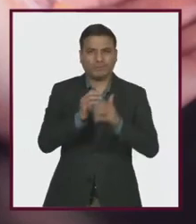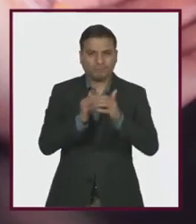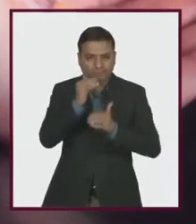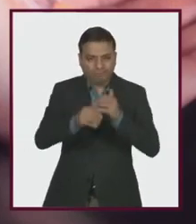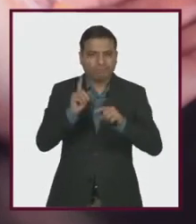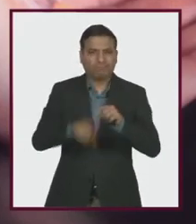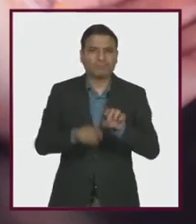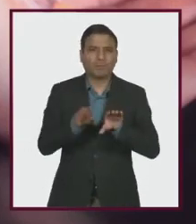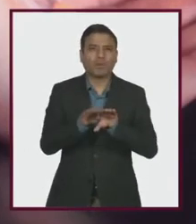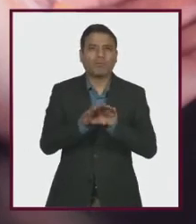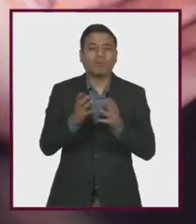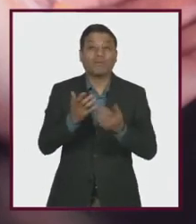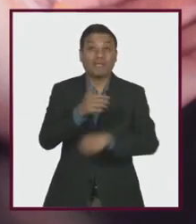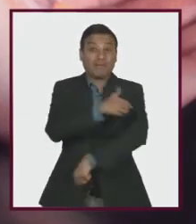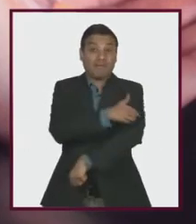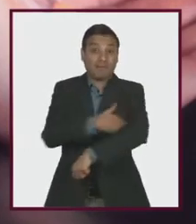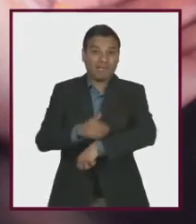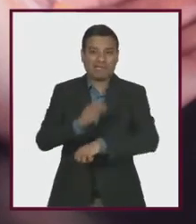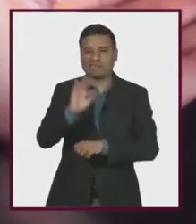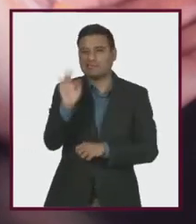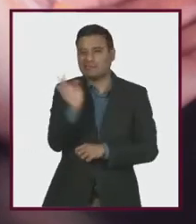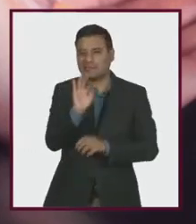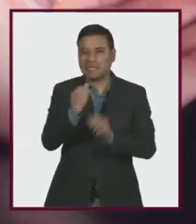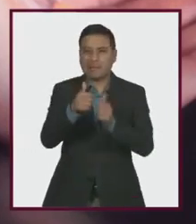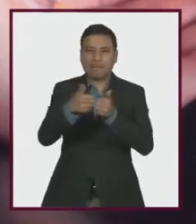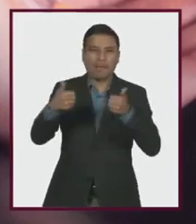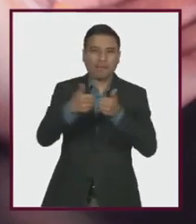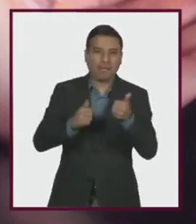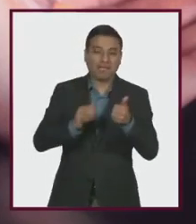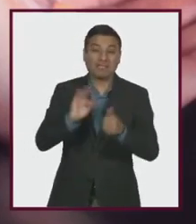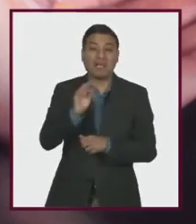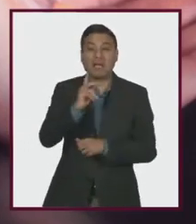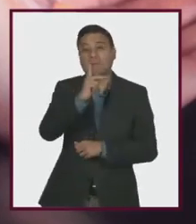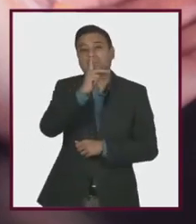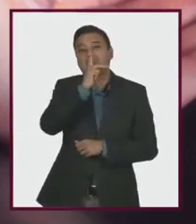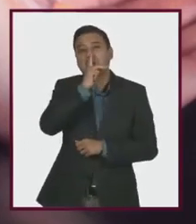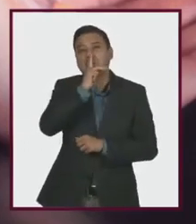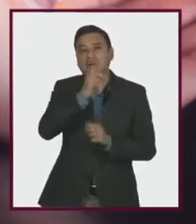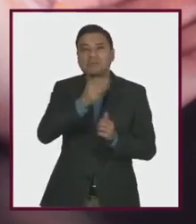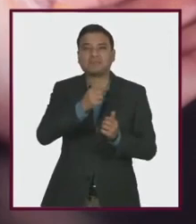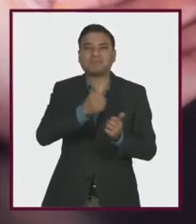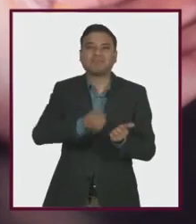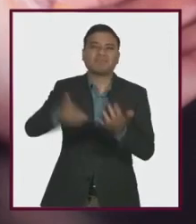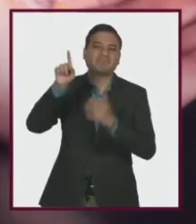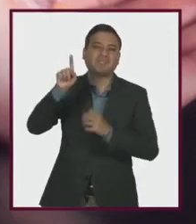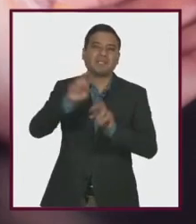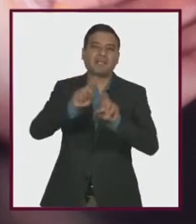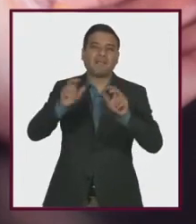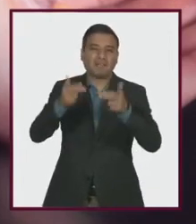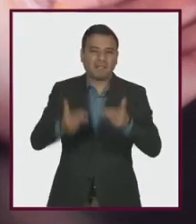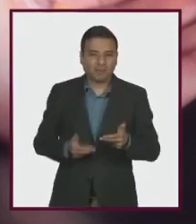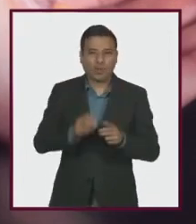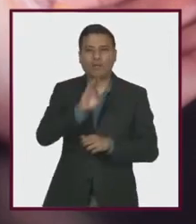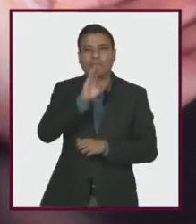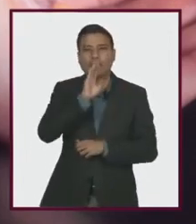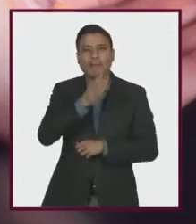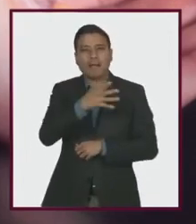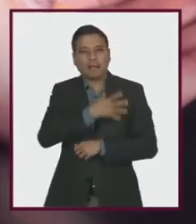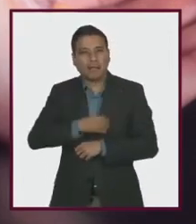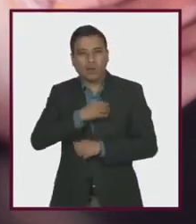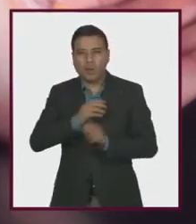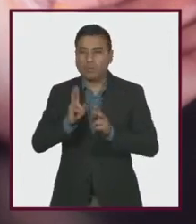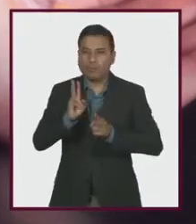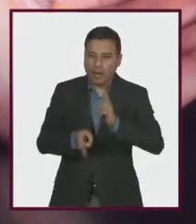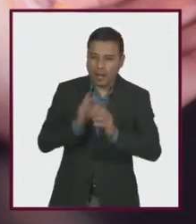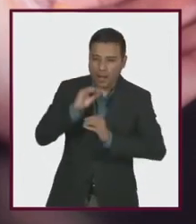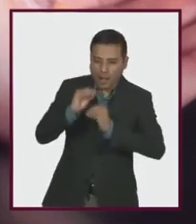familias fracturadas? Porque el padre lo internaron, por ejemplo, la madre discute con el hijo, le prohíbe verle porque lo